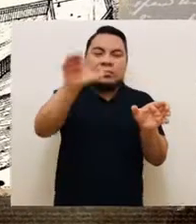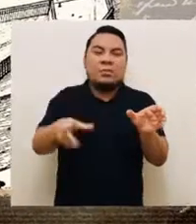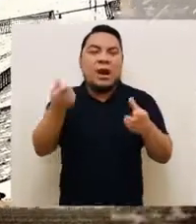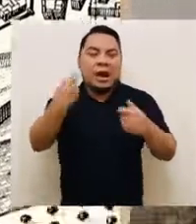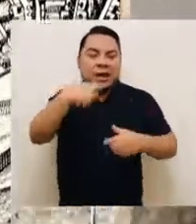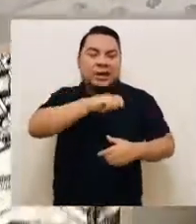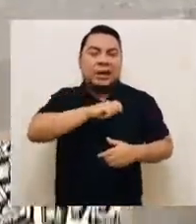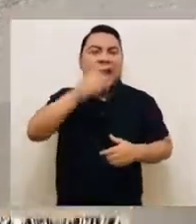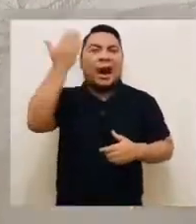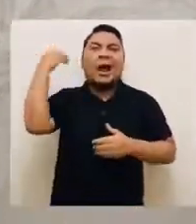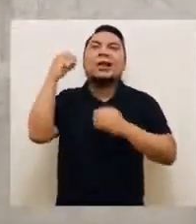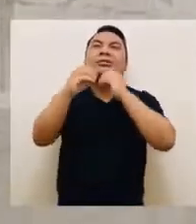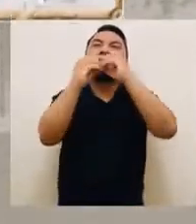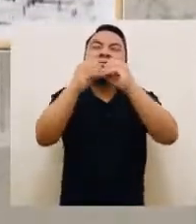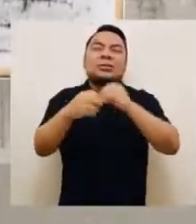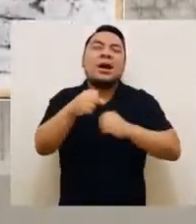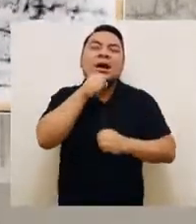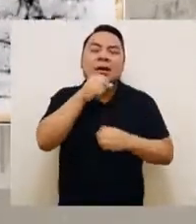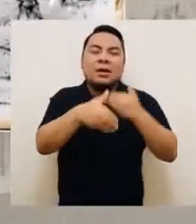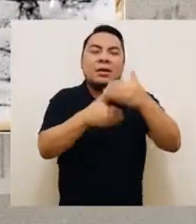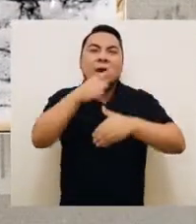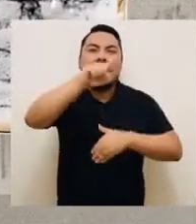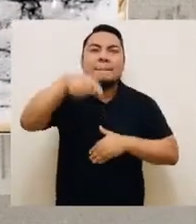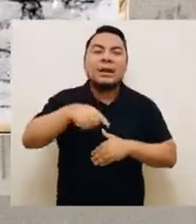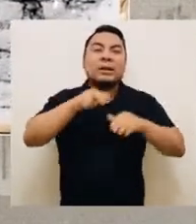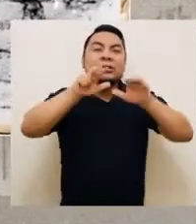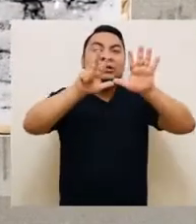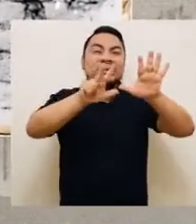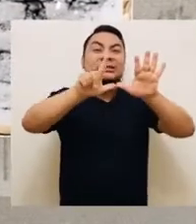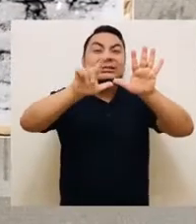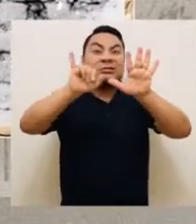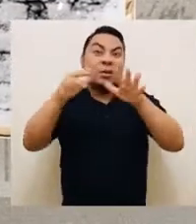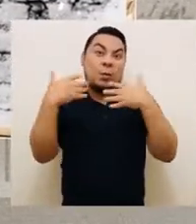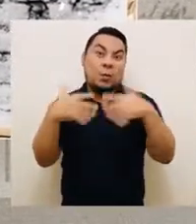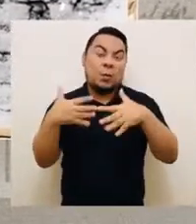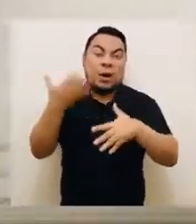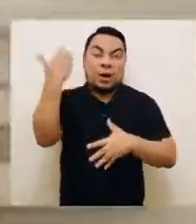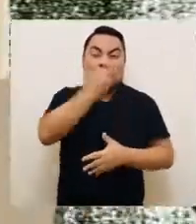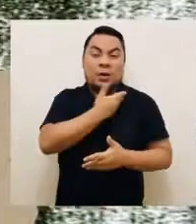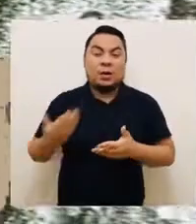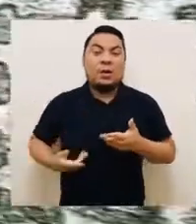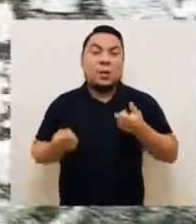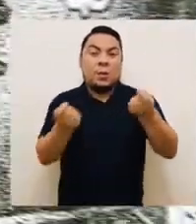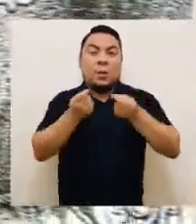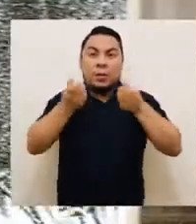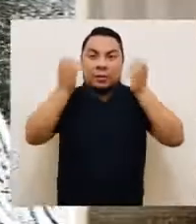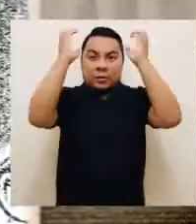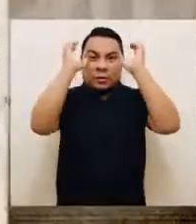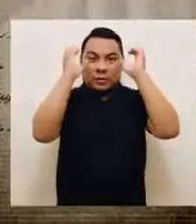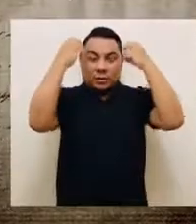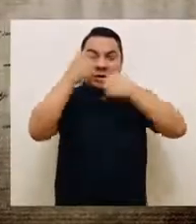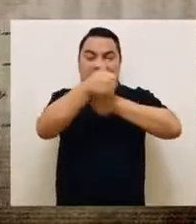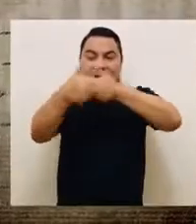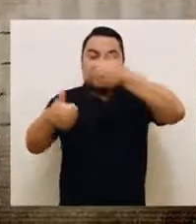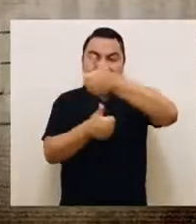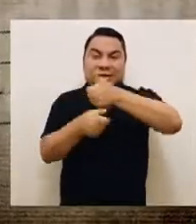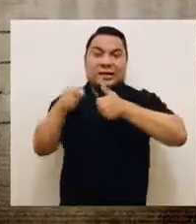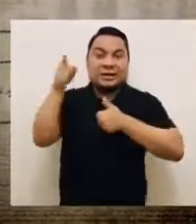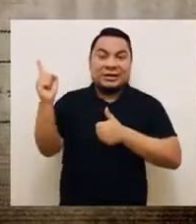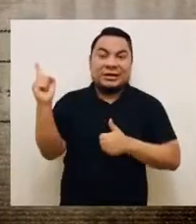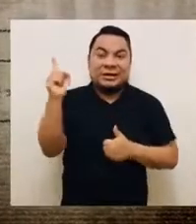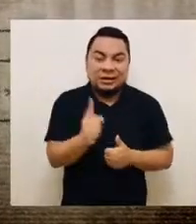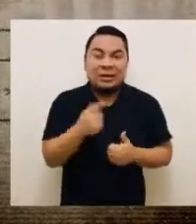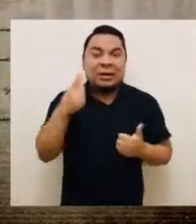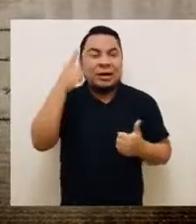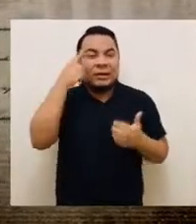murallas virreinales que rodeaban la ciudad, que fueron construidas en 1687 durante el gobierno del virrey Melchor de Navarra